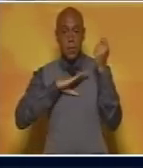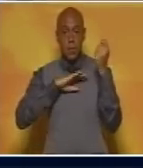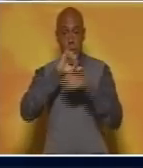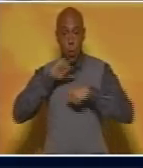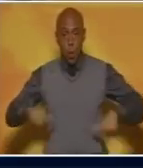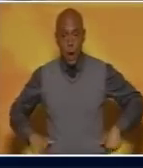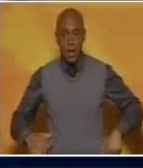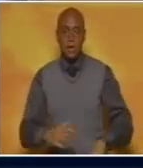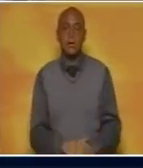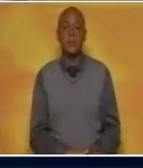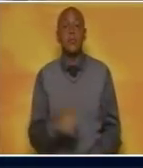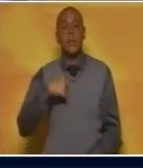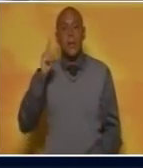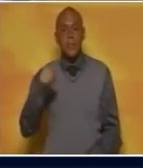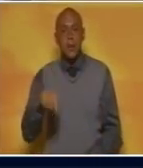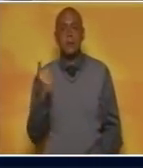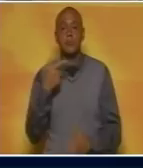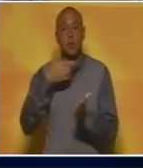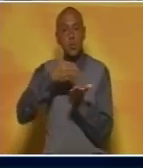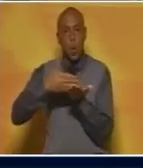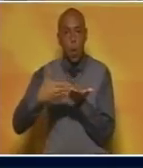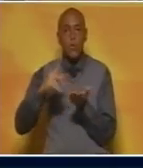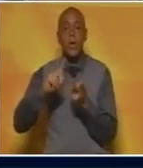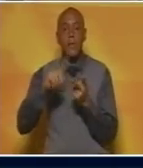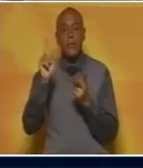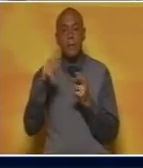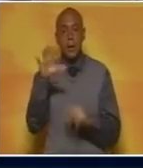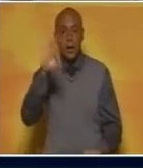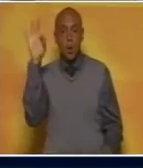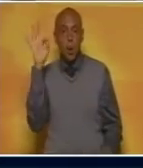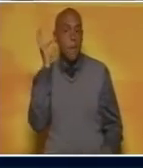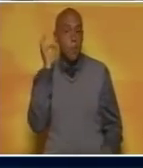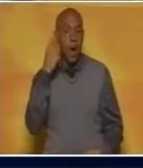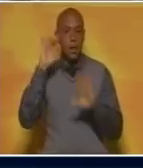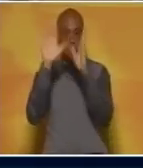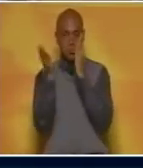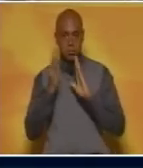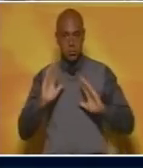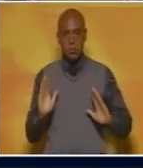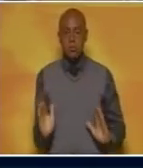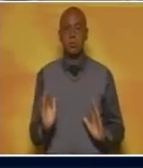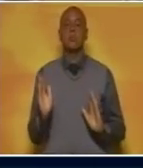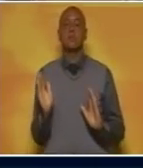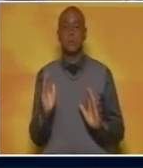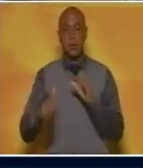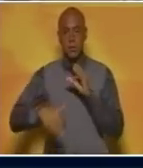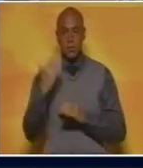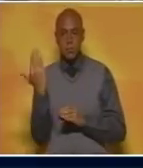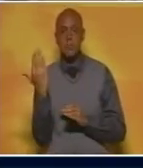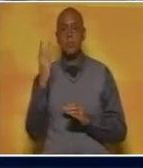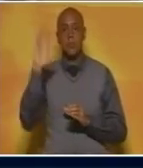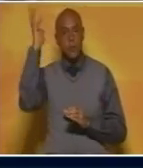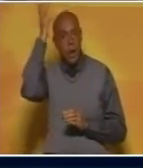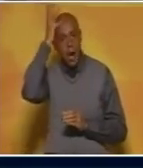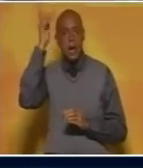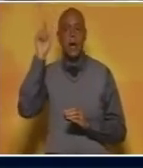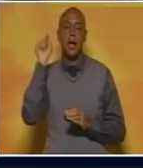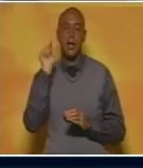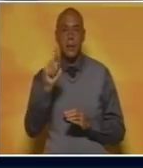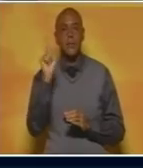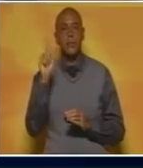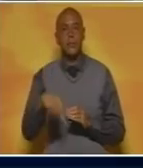a tener una extraordinaria torta y la elección, pues, de la señorita, con extraordinarios y conocedores